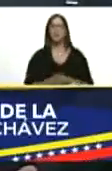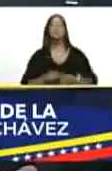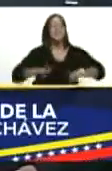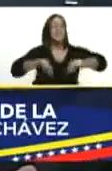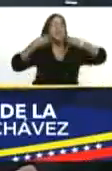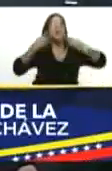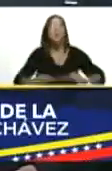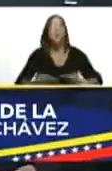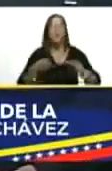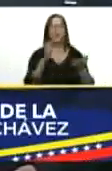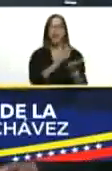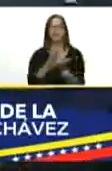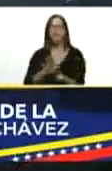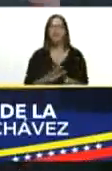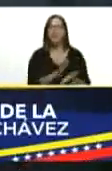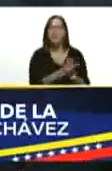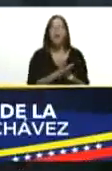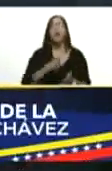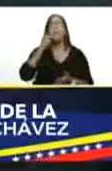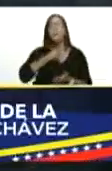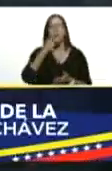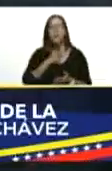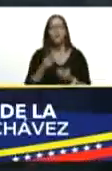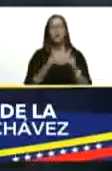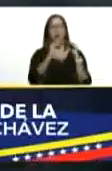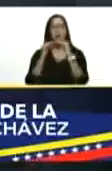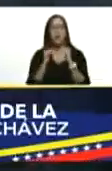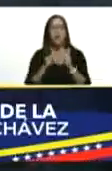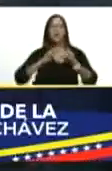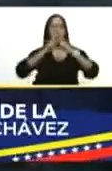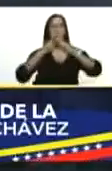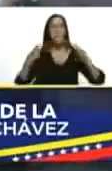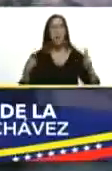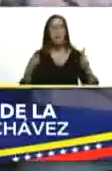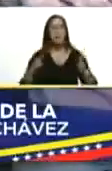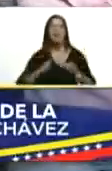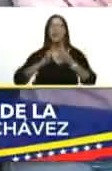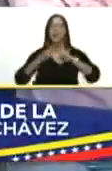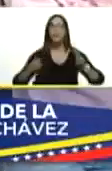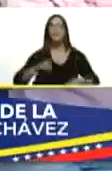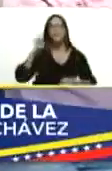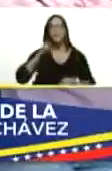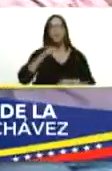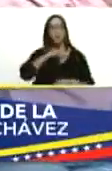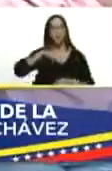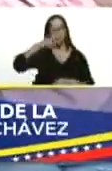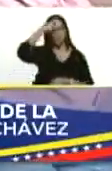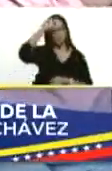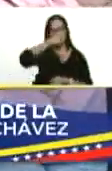nueva estabilidad política y de la paz necesaria para nuestro pueblo.